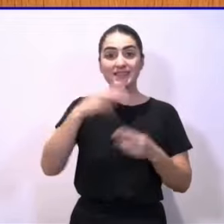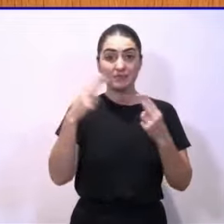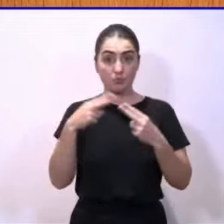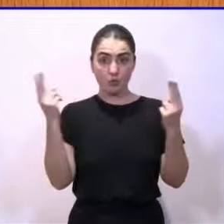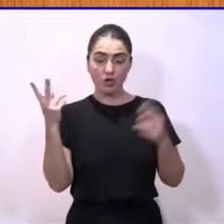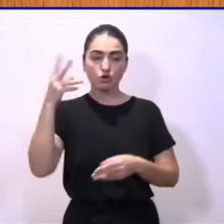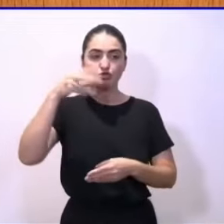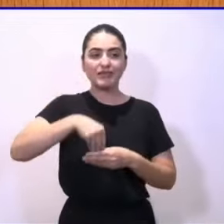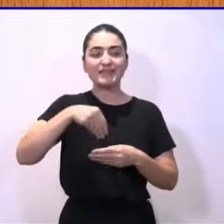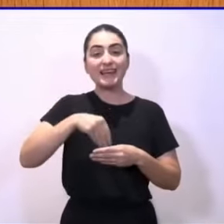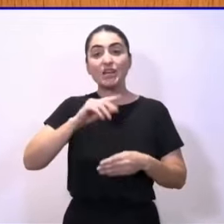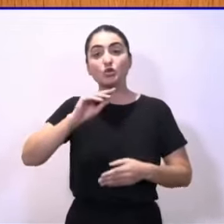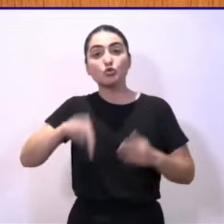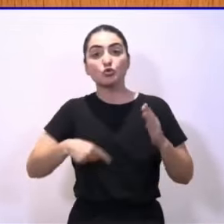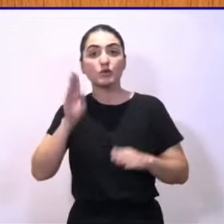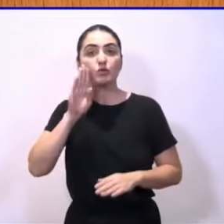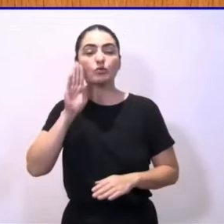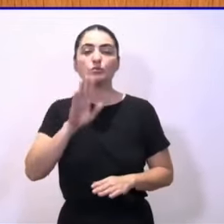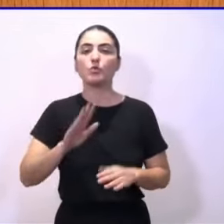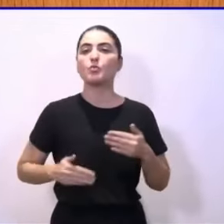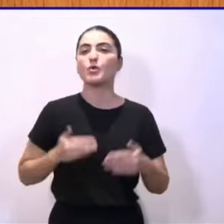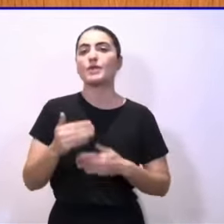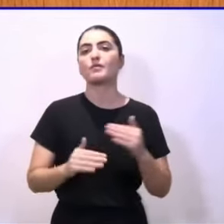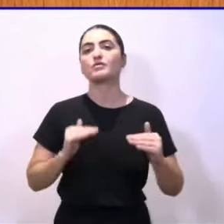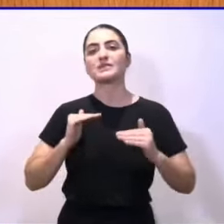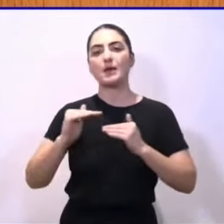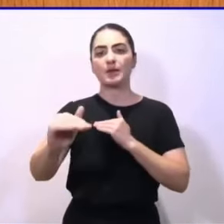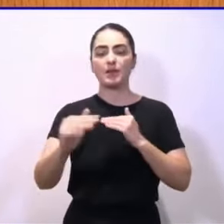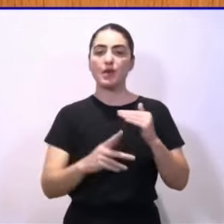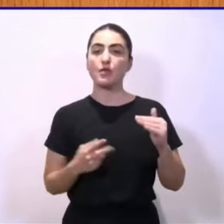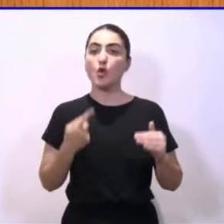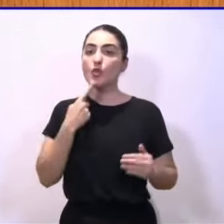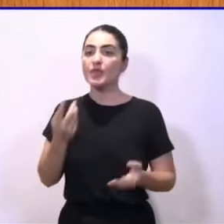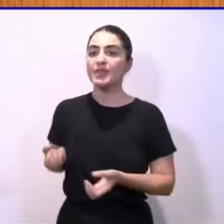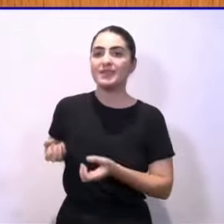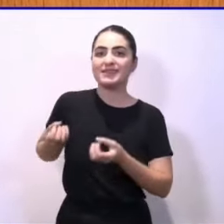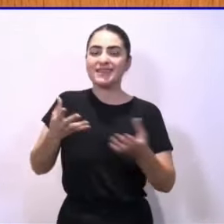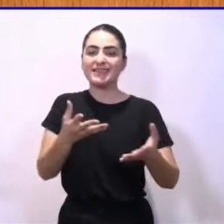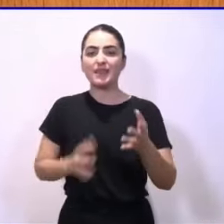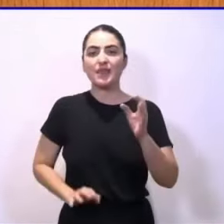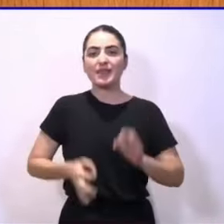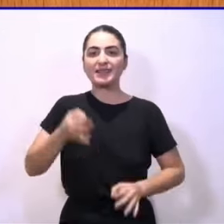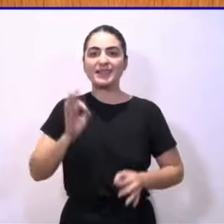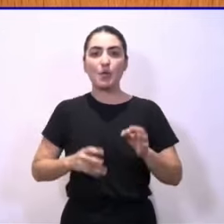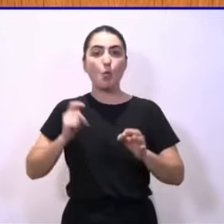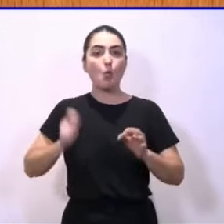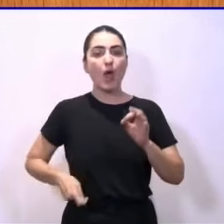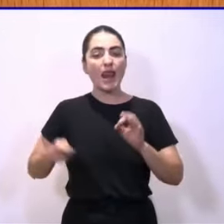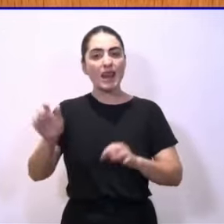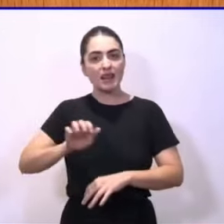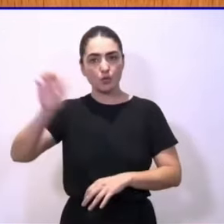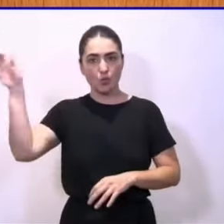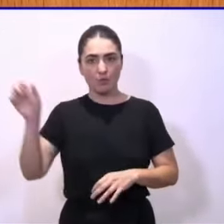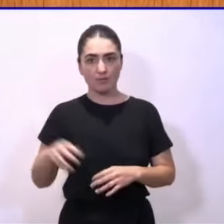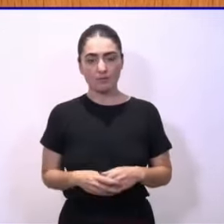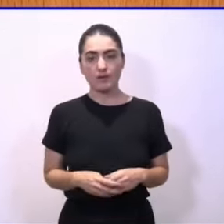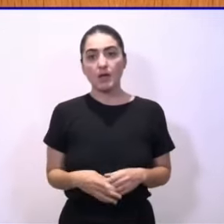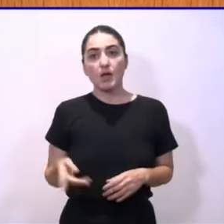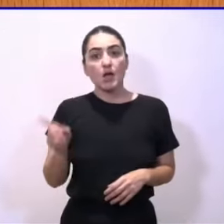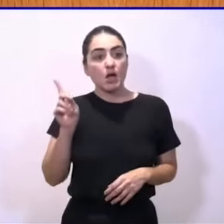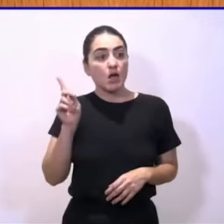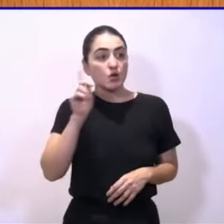ley, procediendo a su estabilización en los términos de la sentencia del Tribunal de Justicia de la Unión Europea. No sé cómo